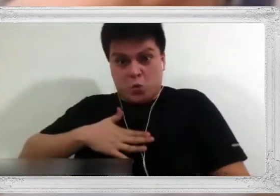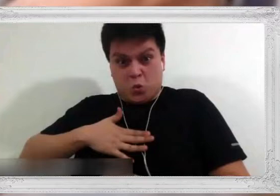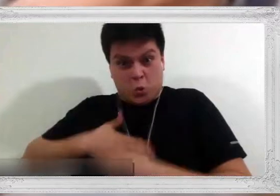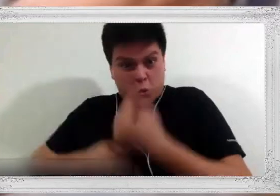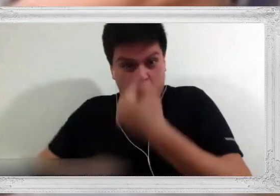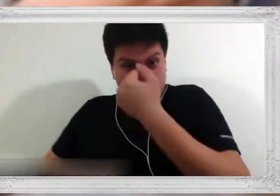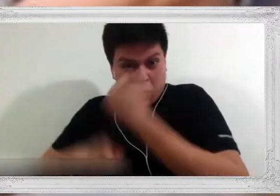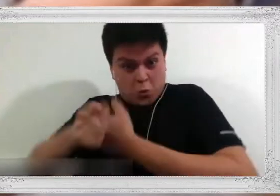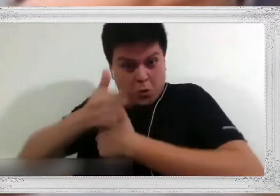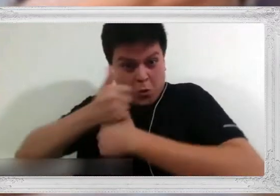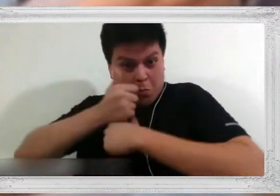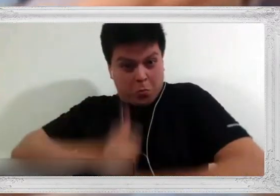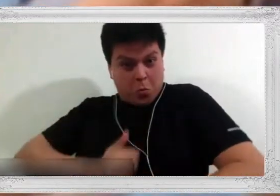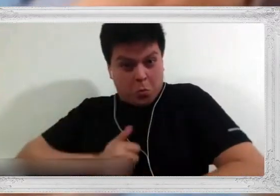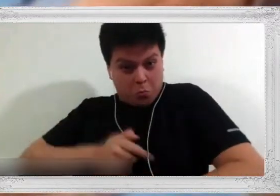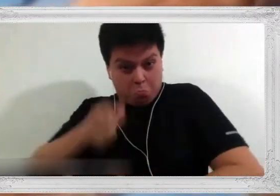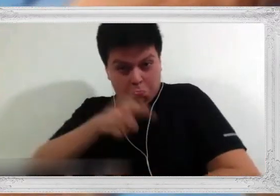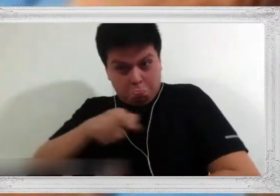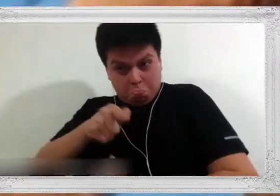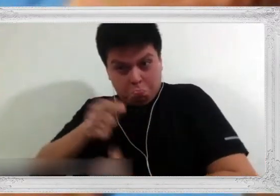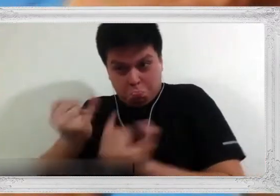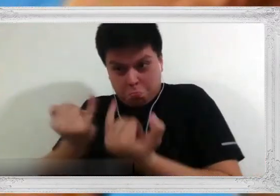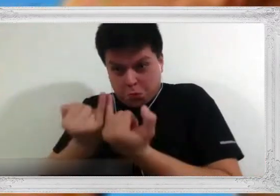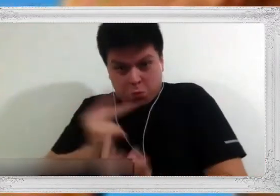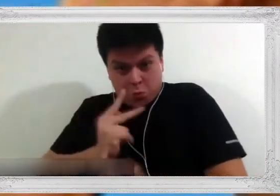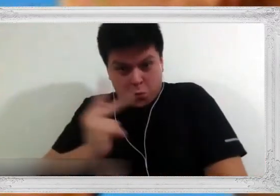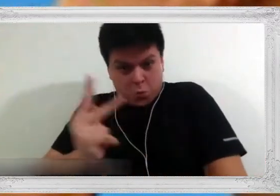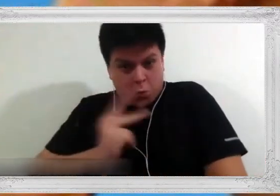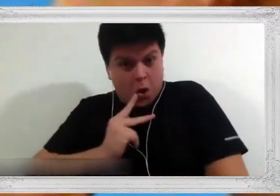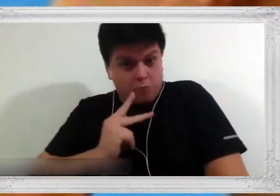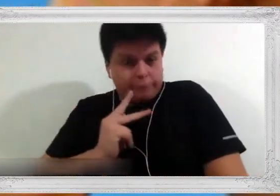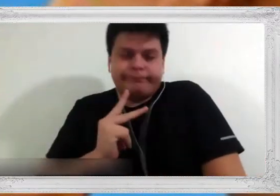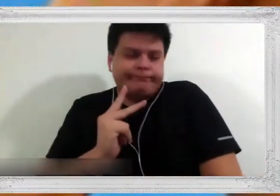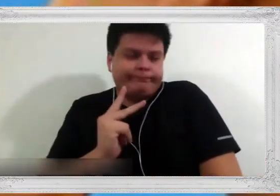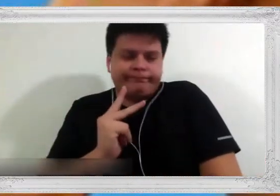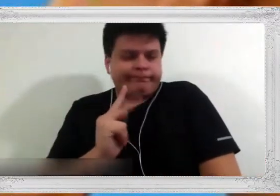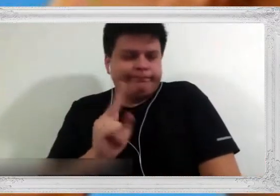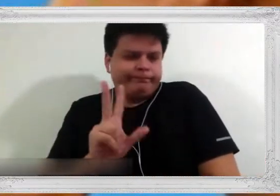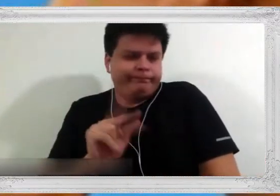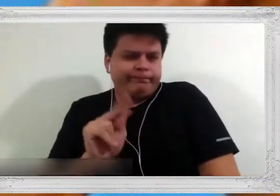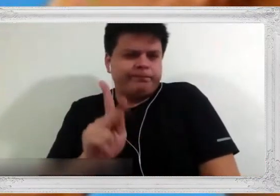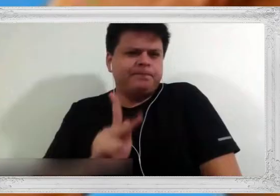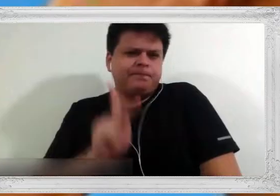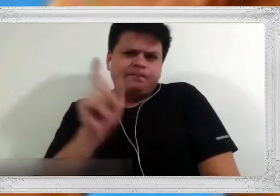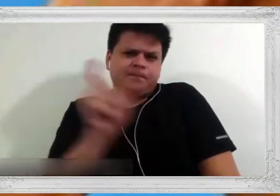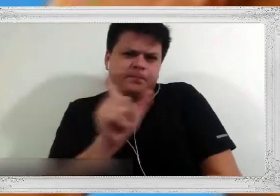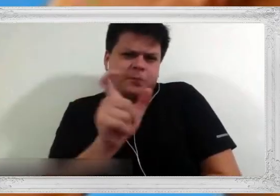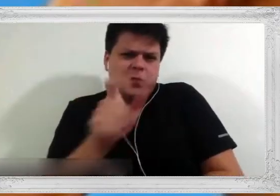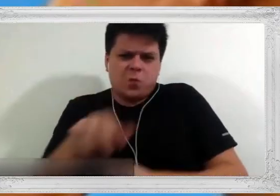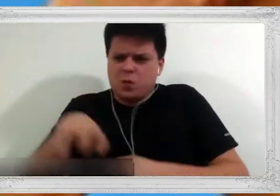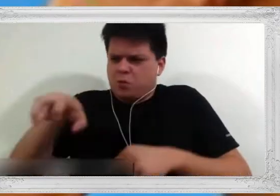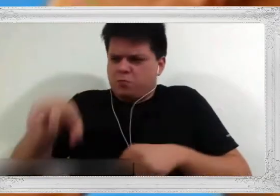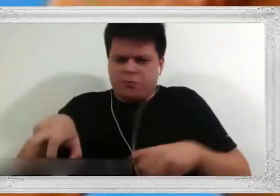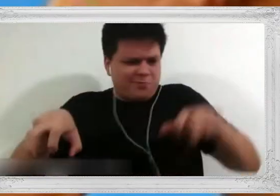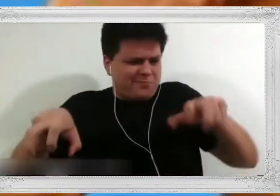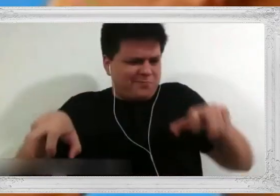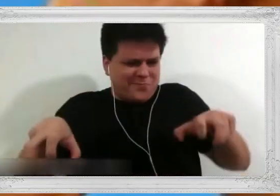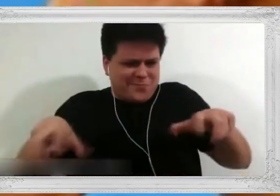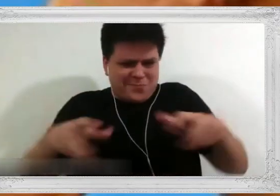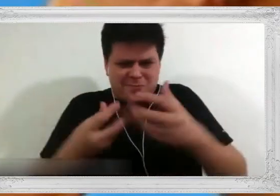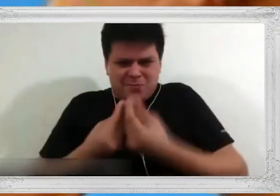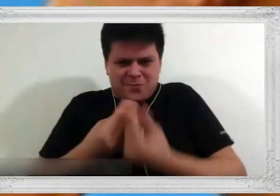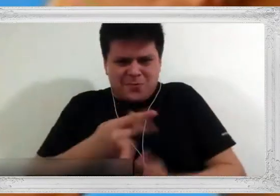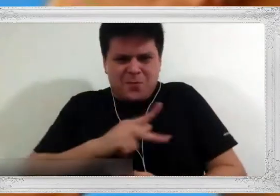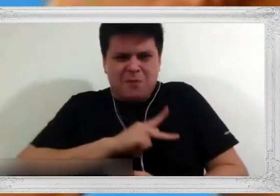beberán ustedes? Pero el sentarse a mi derecha o a mi izquierda no me toca a mí concederlo, sino que está para